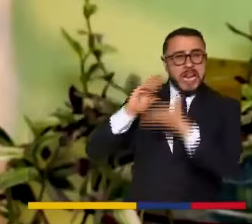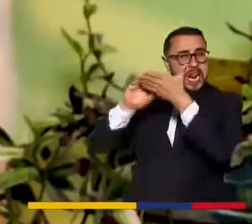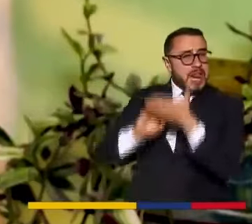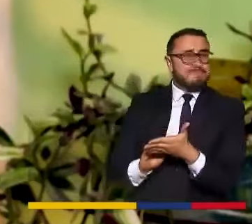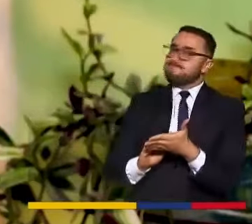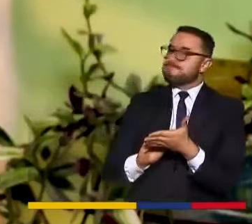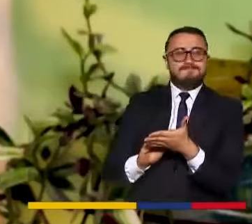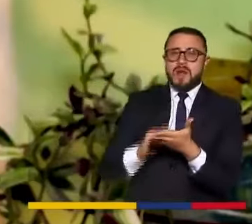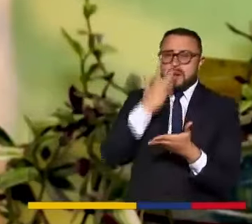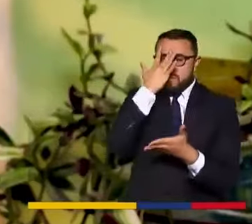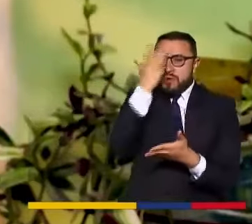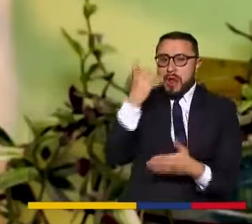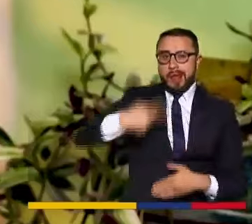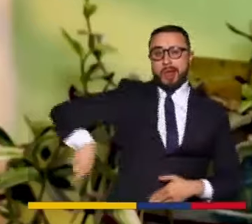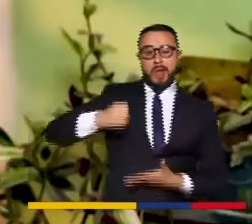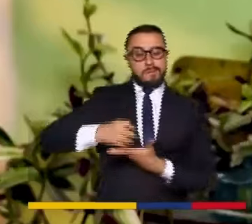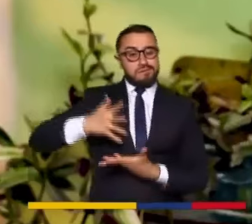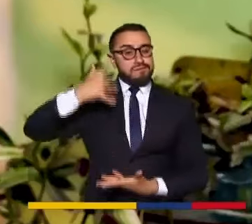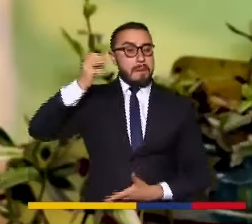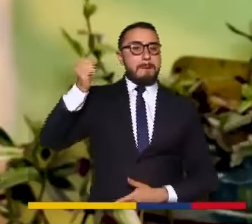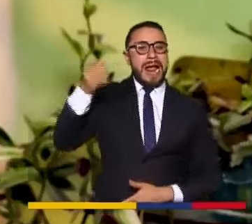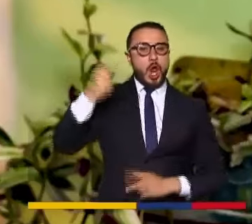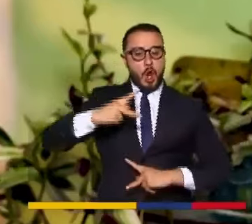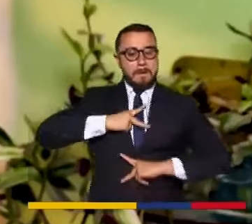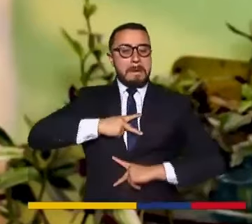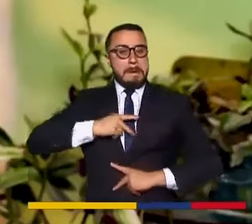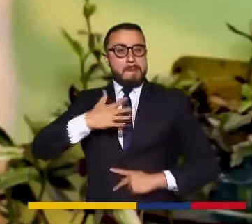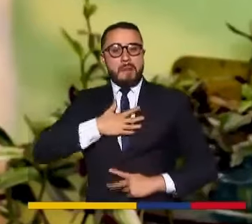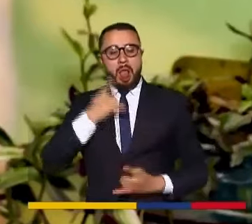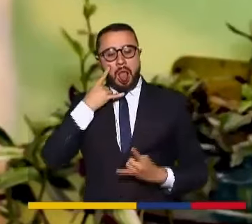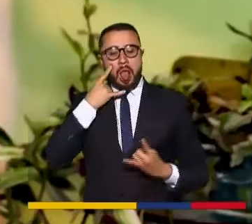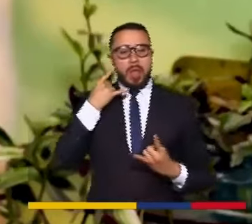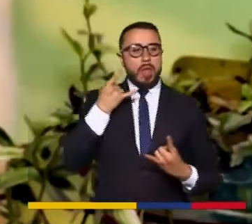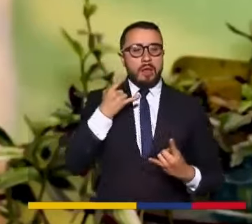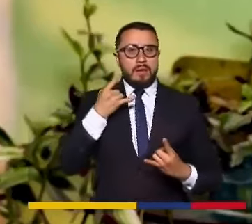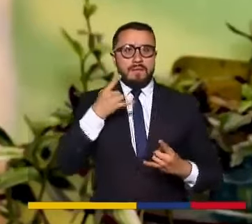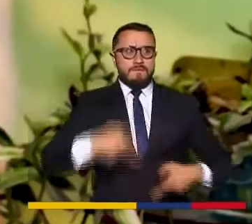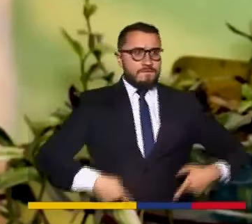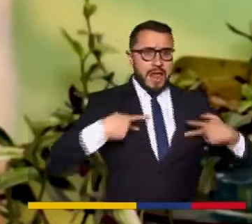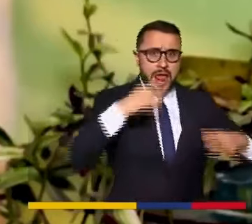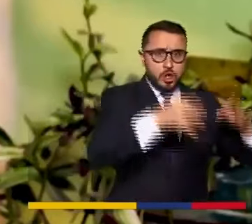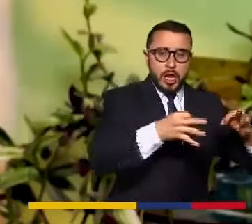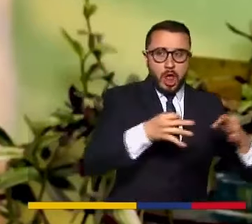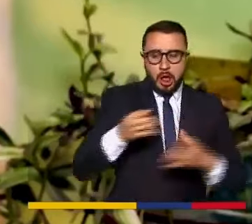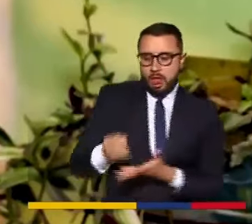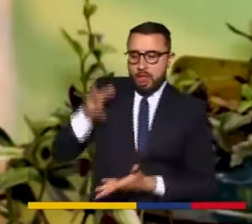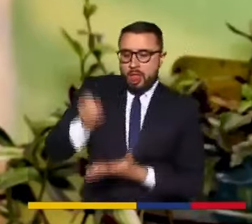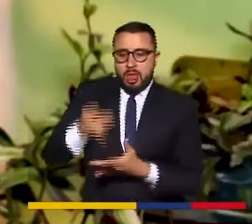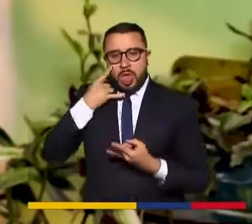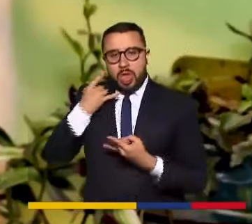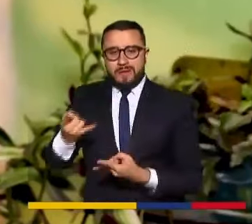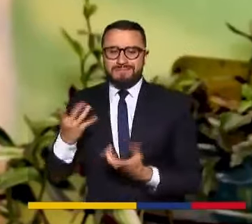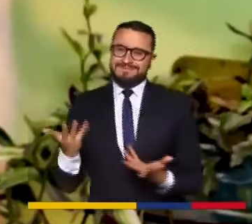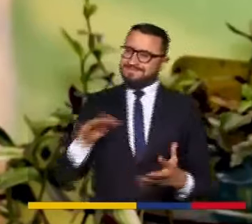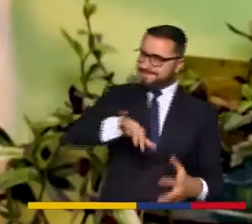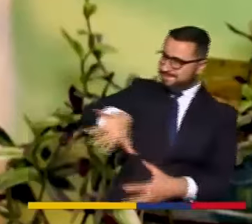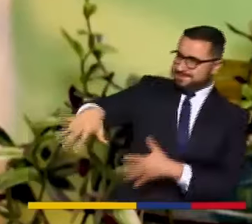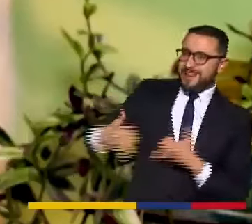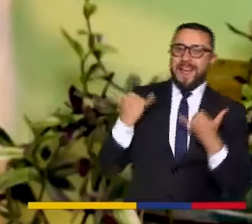banqueros que siempre han privilegiado la ganancia sobre la vida y la justicia también es un reconocimiento a los abuelos